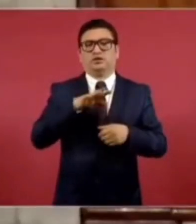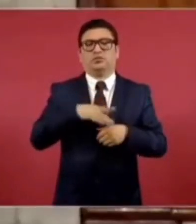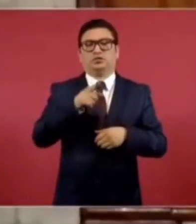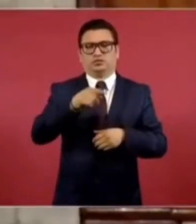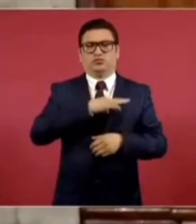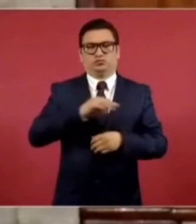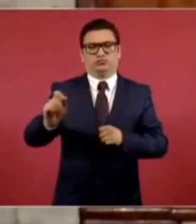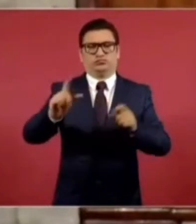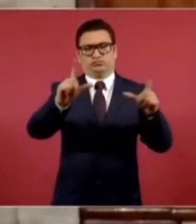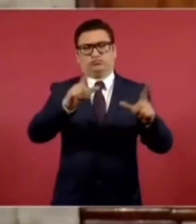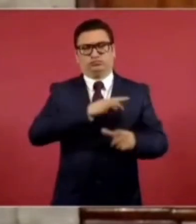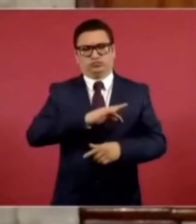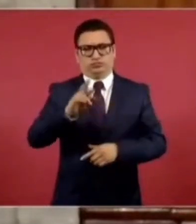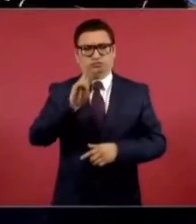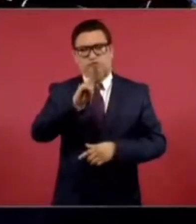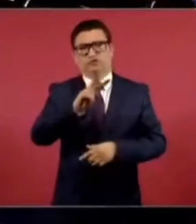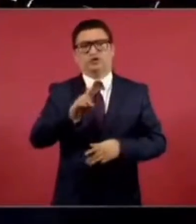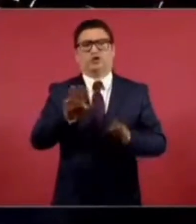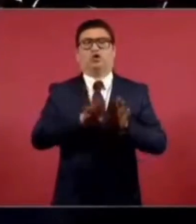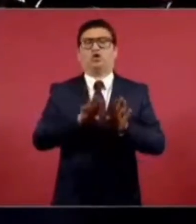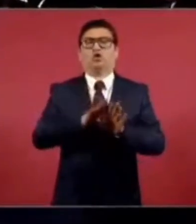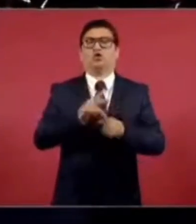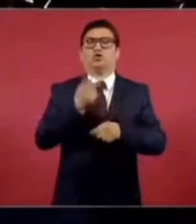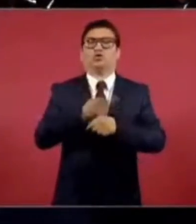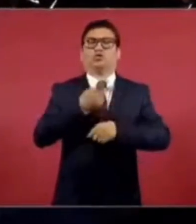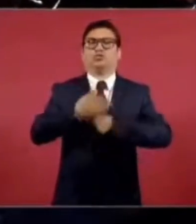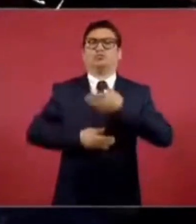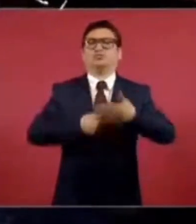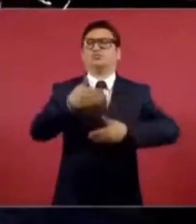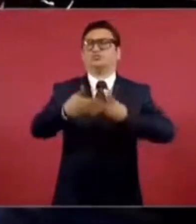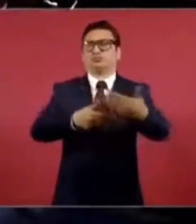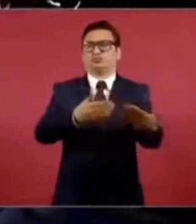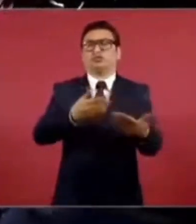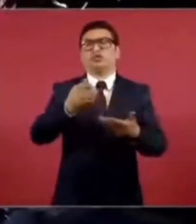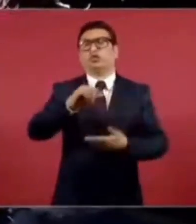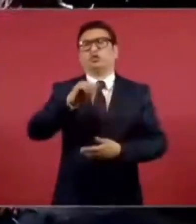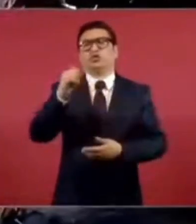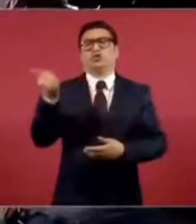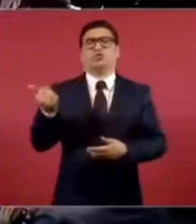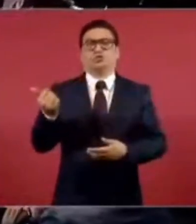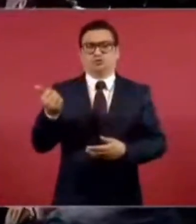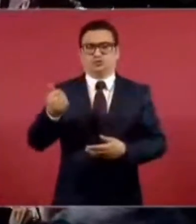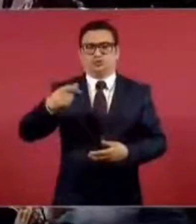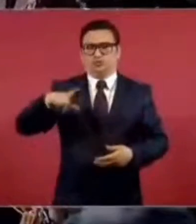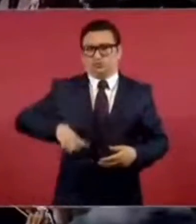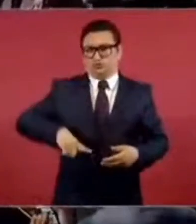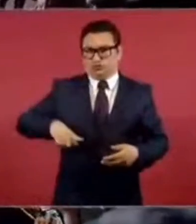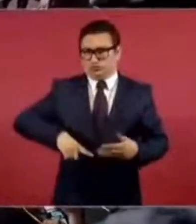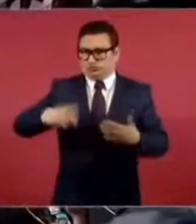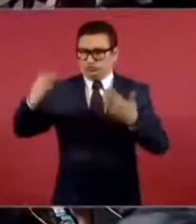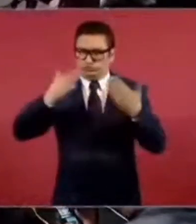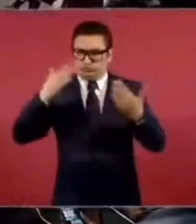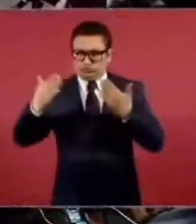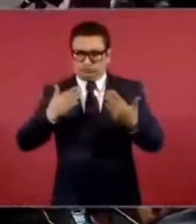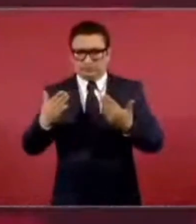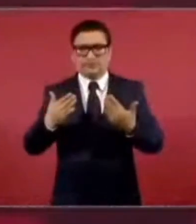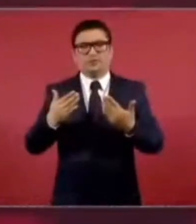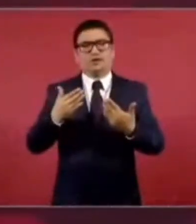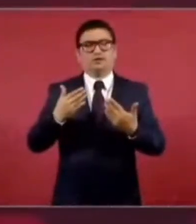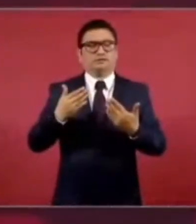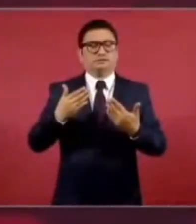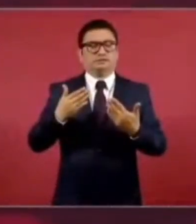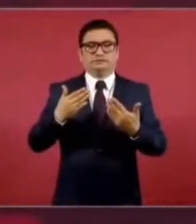pones ahí cómo vamos con relación a otros gobernantes no le podemos ganar